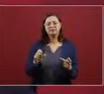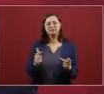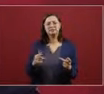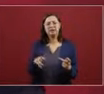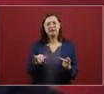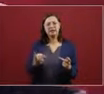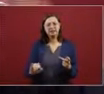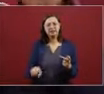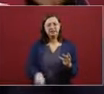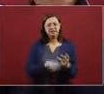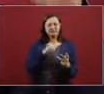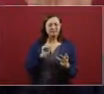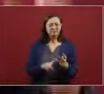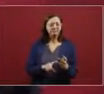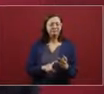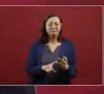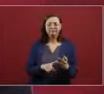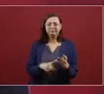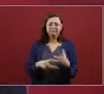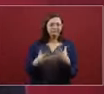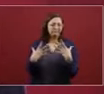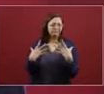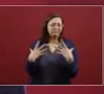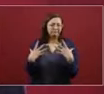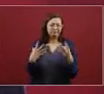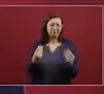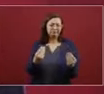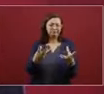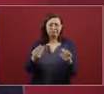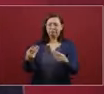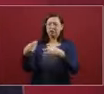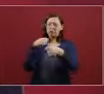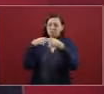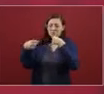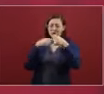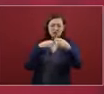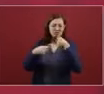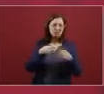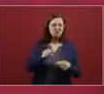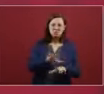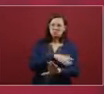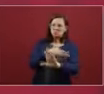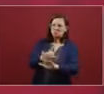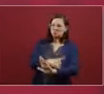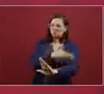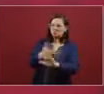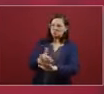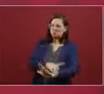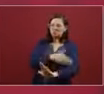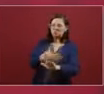o lo que le hicieron a muchísimos periodistas de todo el país.